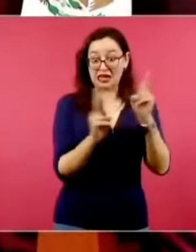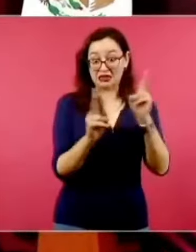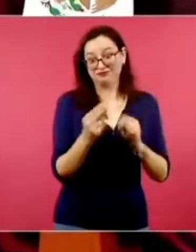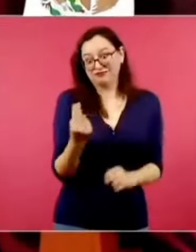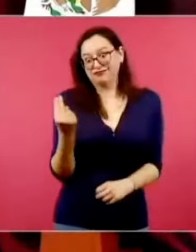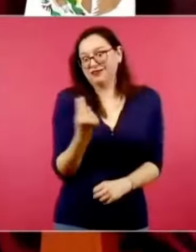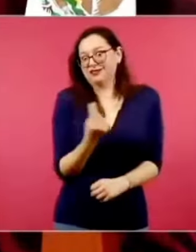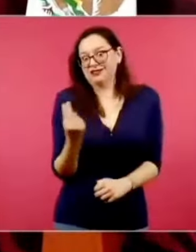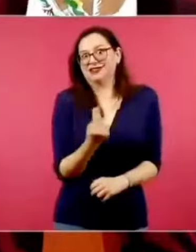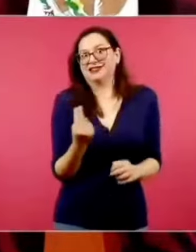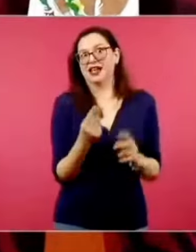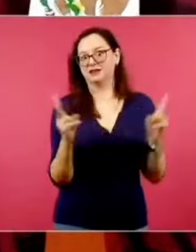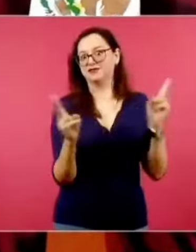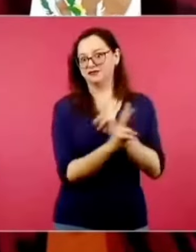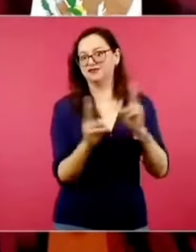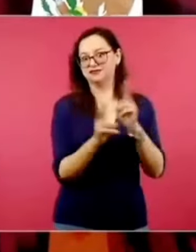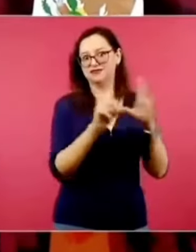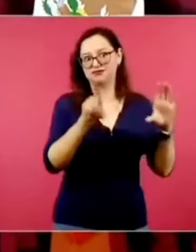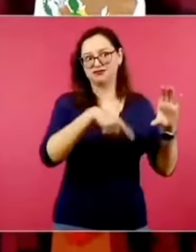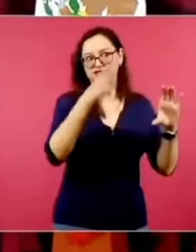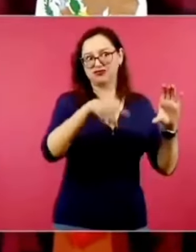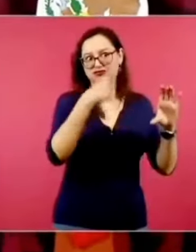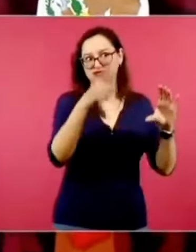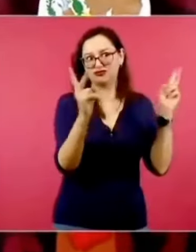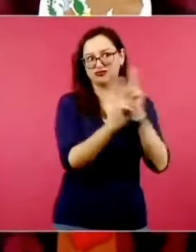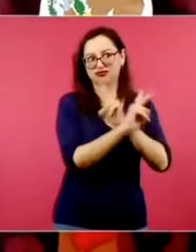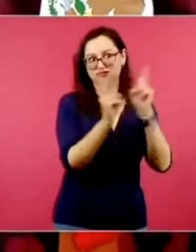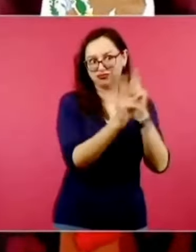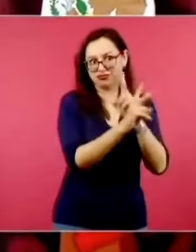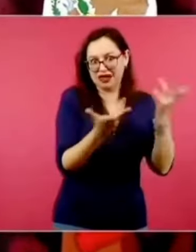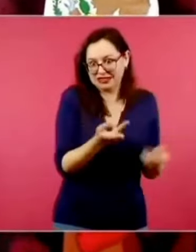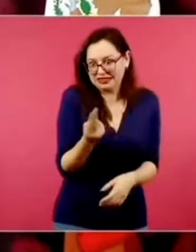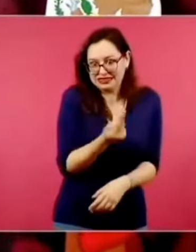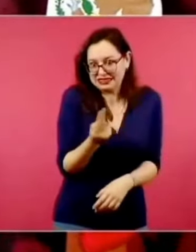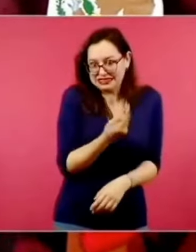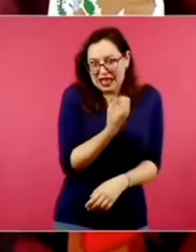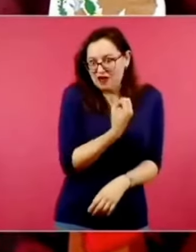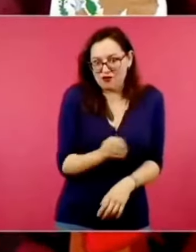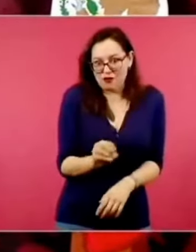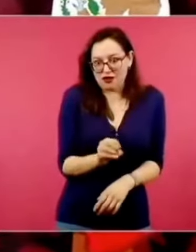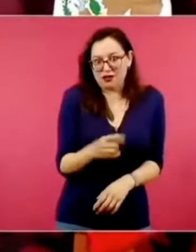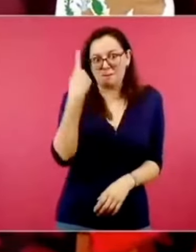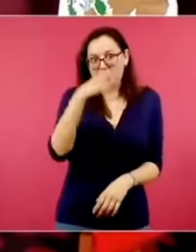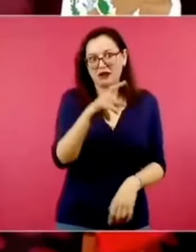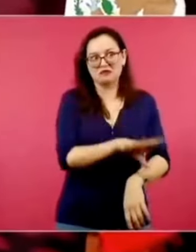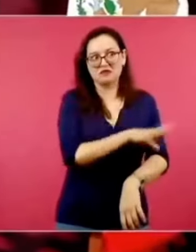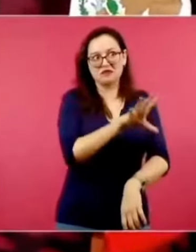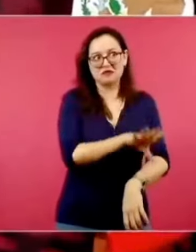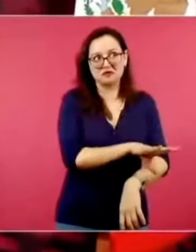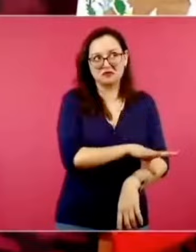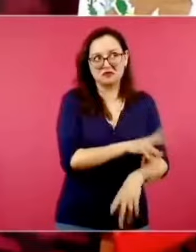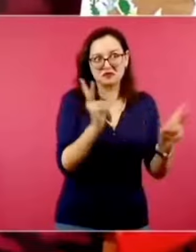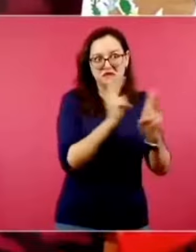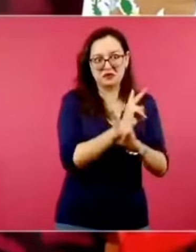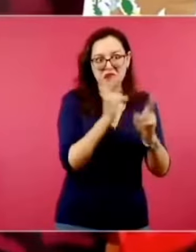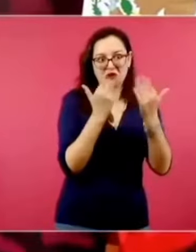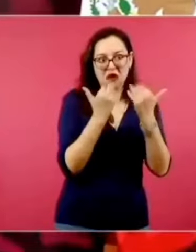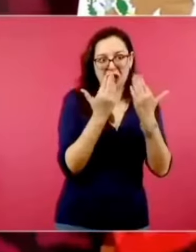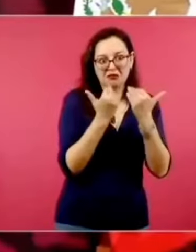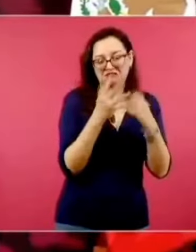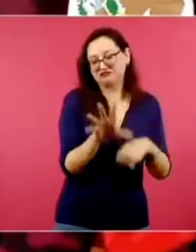viento la solar Pues también pero si se tiene el embalse el